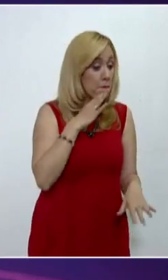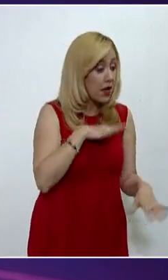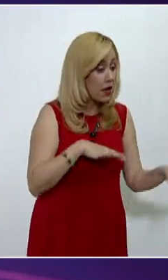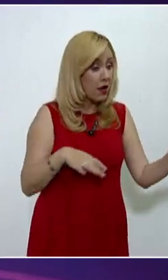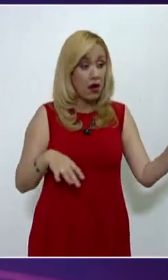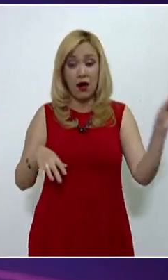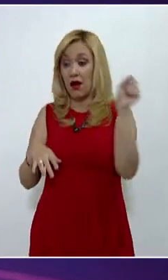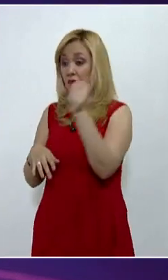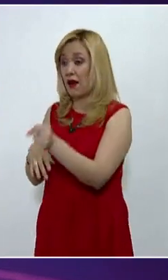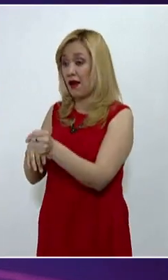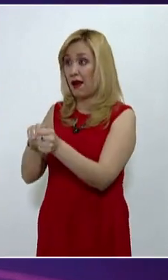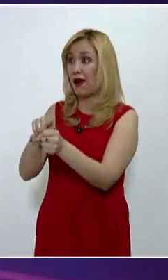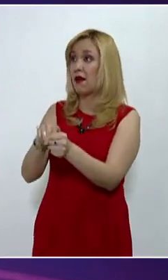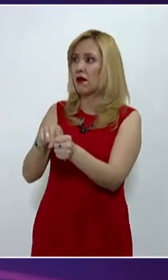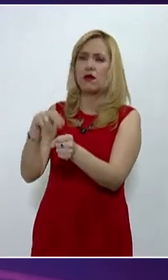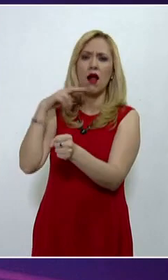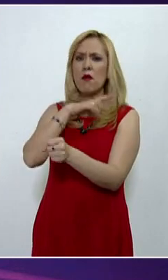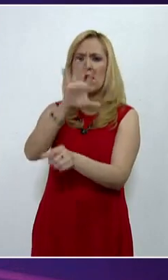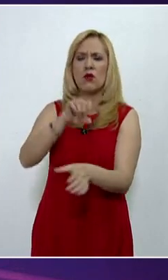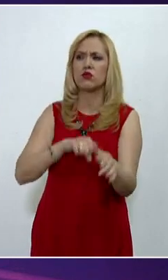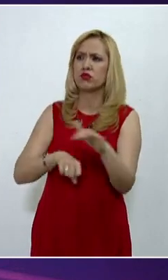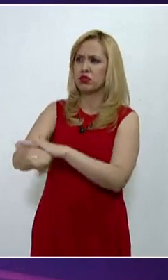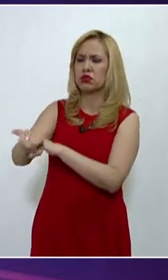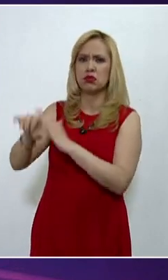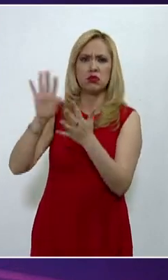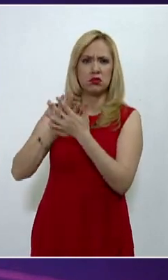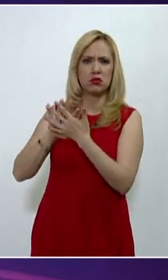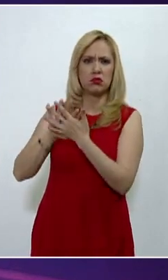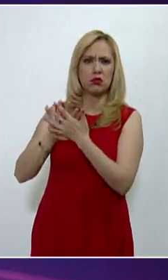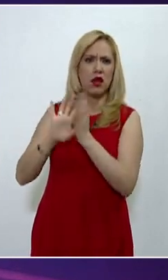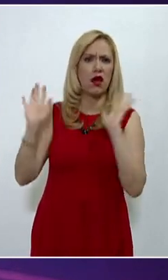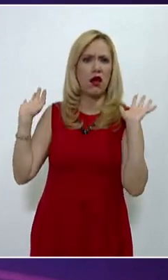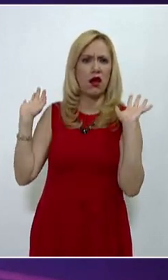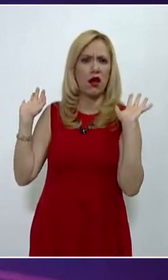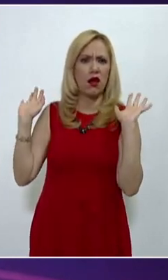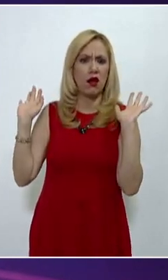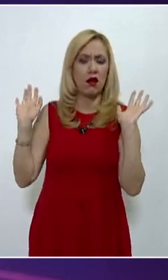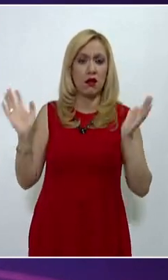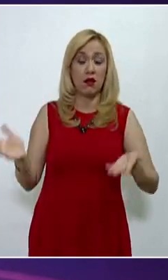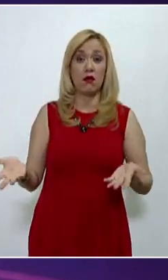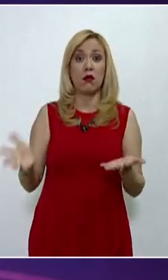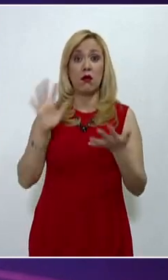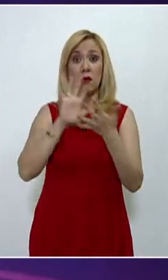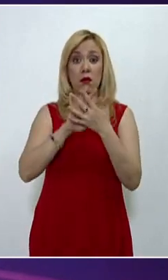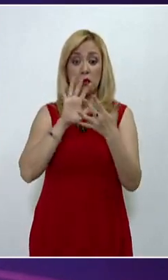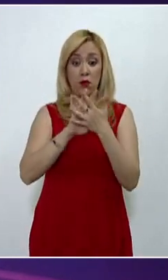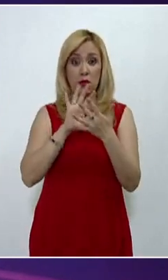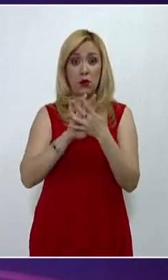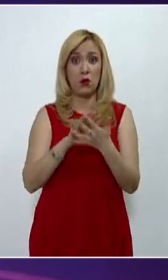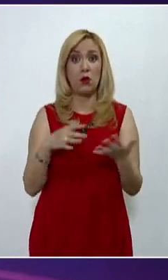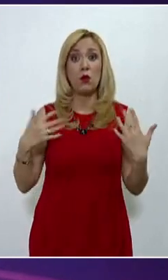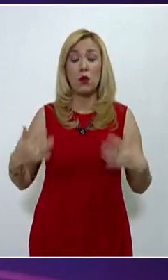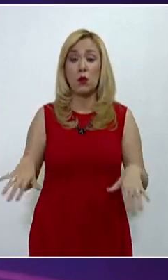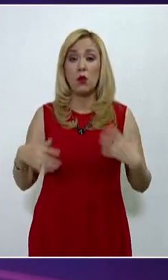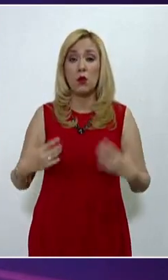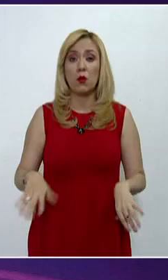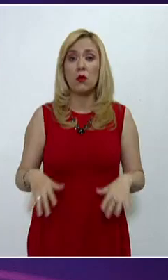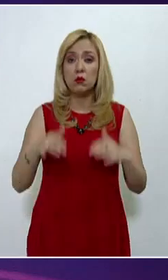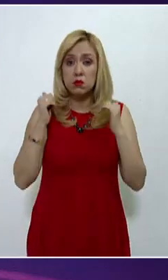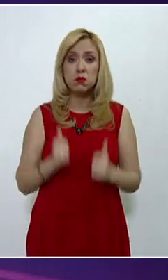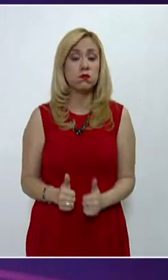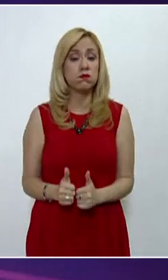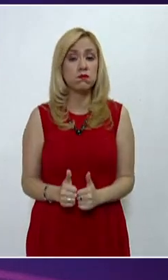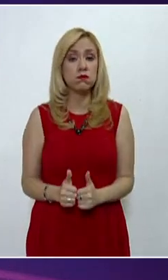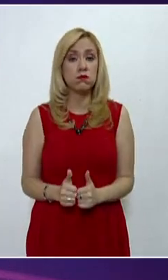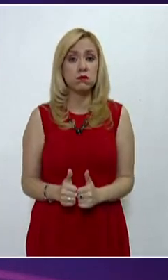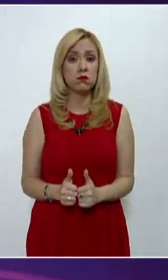persona, decía, se dicta una formal prisión, y el propio nombre lo decía, tenía el nombre prisión, la decisión judicial, y se quedaba detenido. O sea,